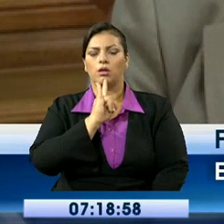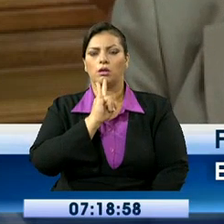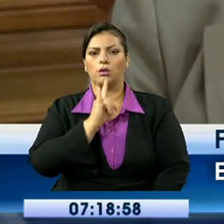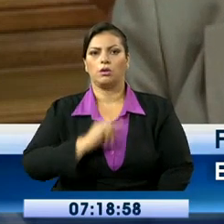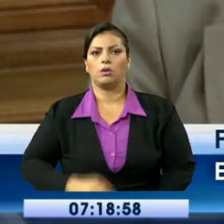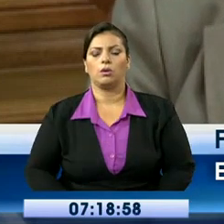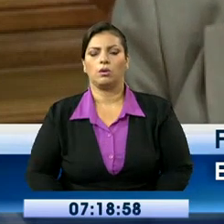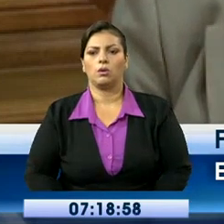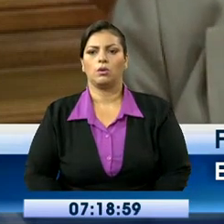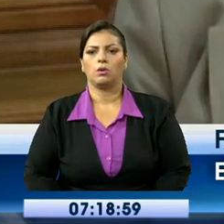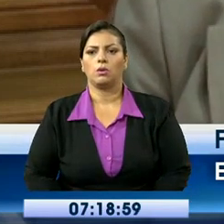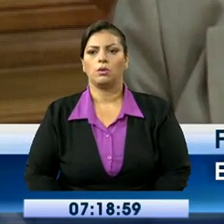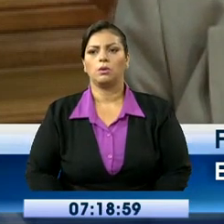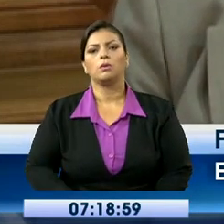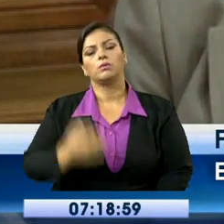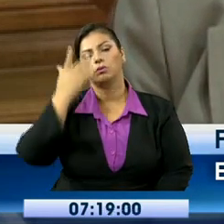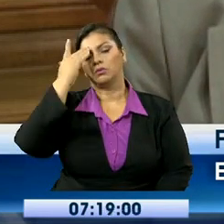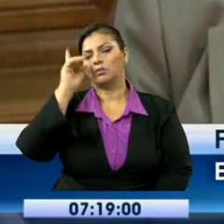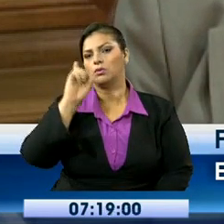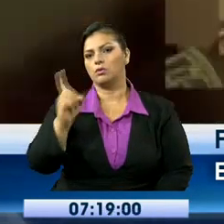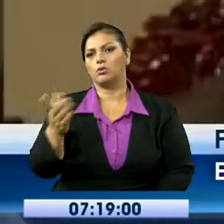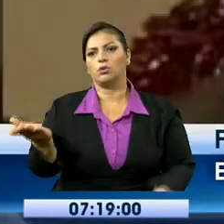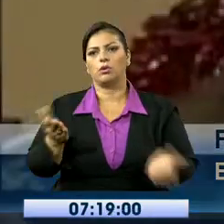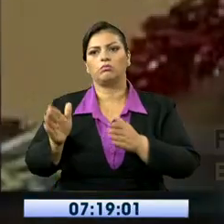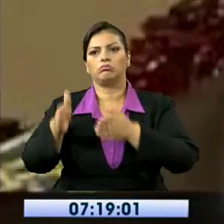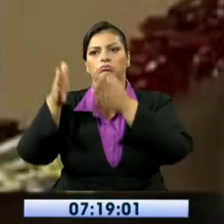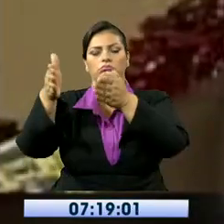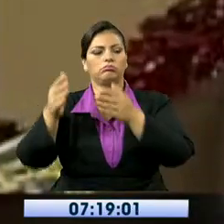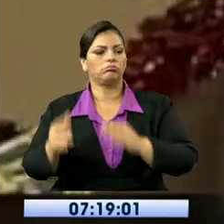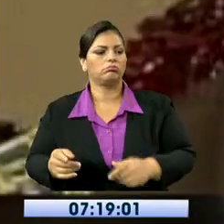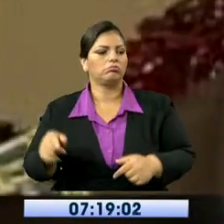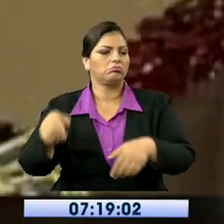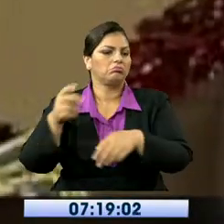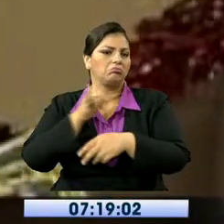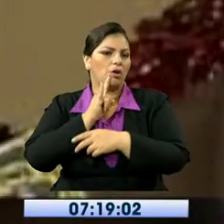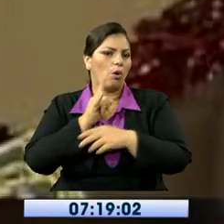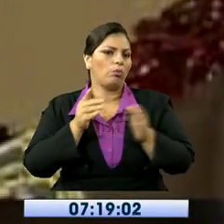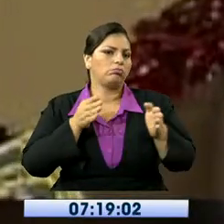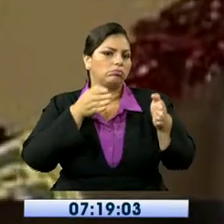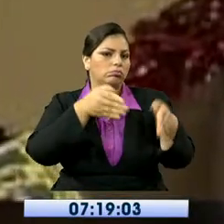decidirán el destino final de los restos del general. En Quito informó Adriana Rojas.